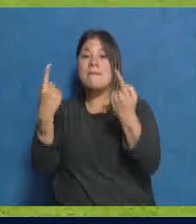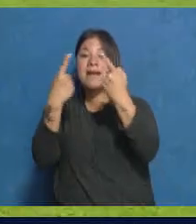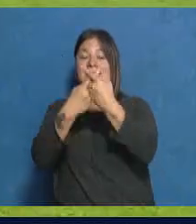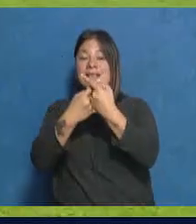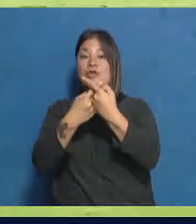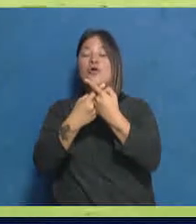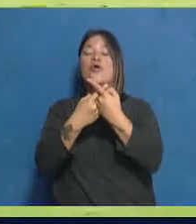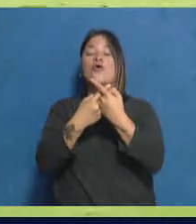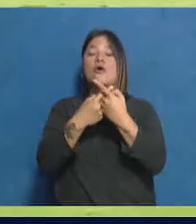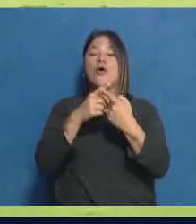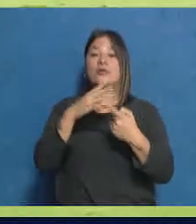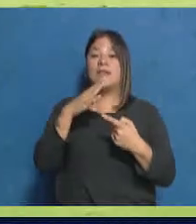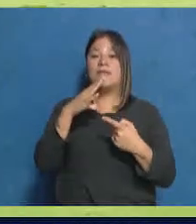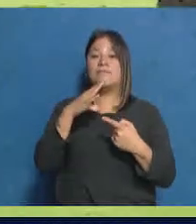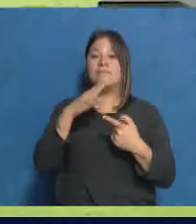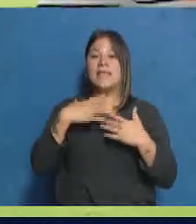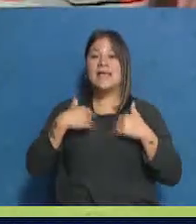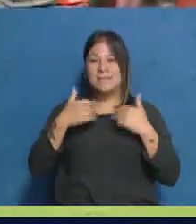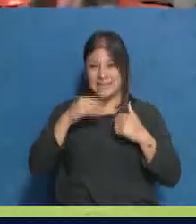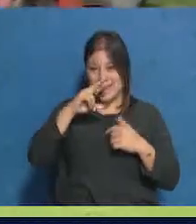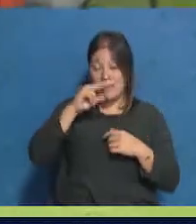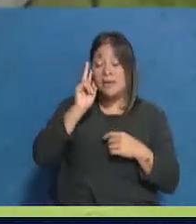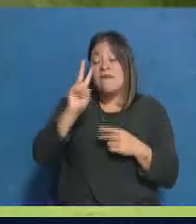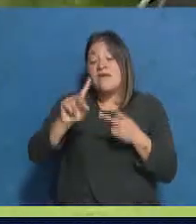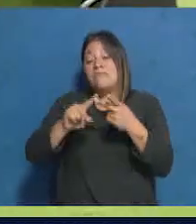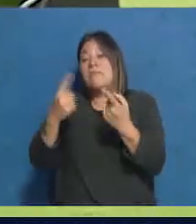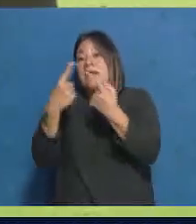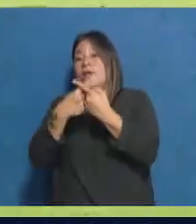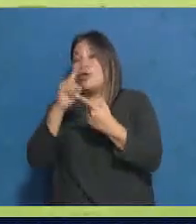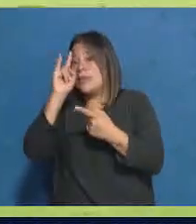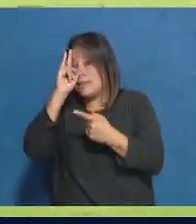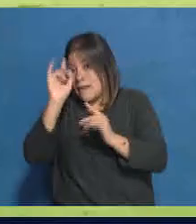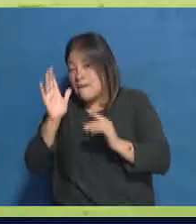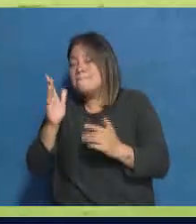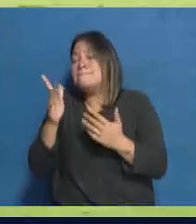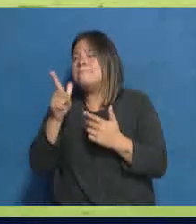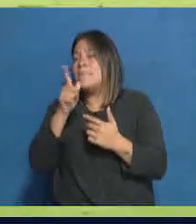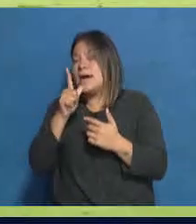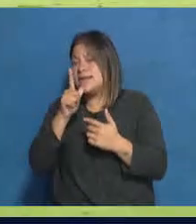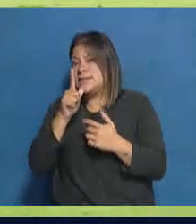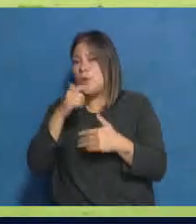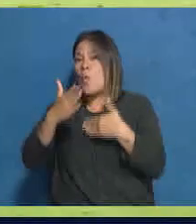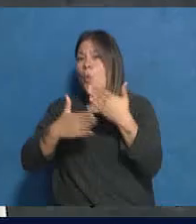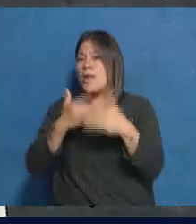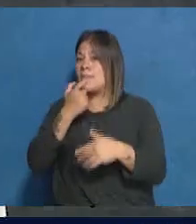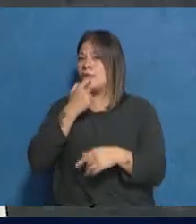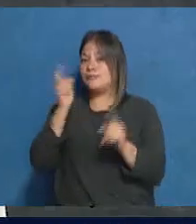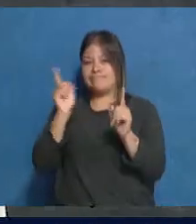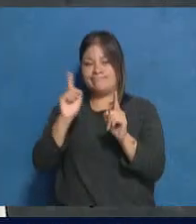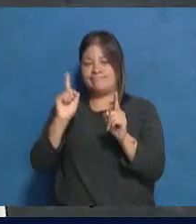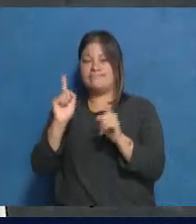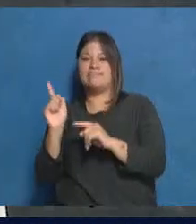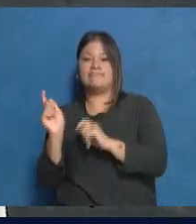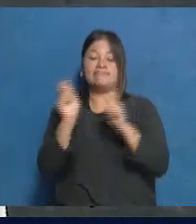con Independiente de Avellaneda, que puede llegar a trasladarse a la provincia de San Luis. Esto no está confirmado, pero el